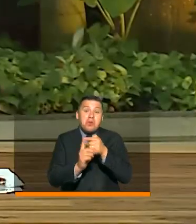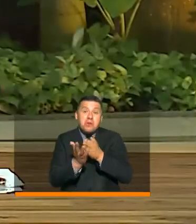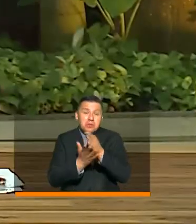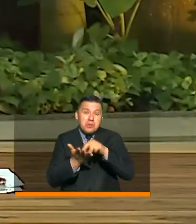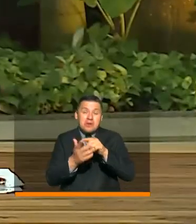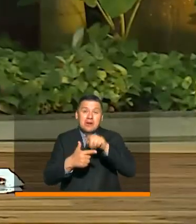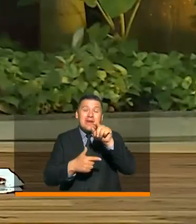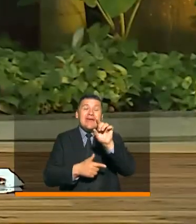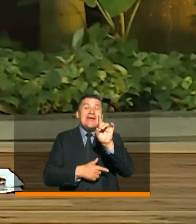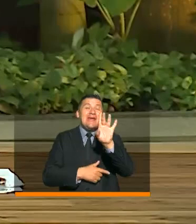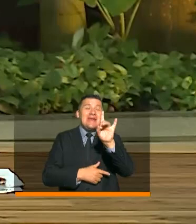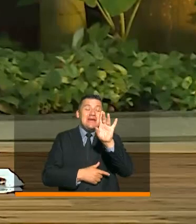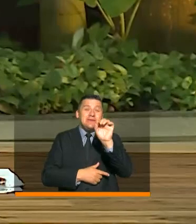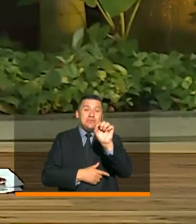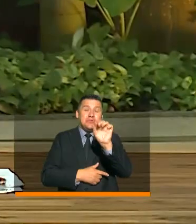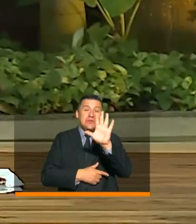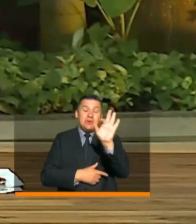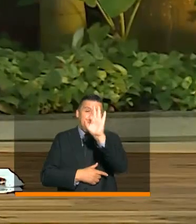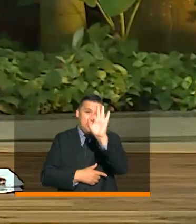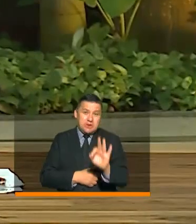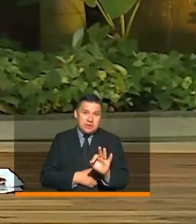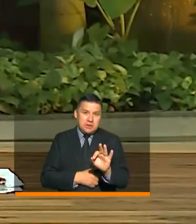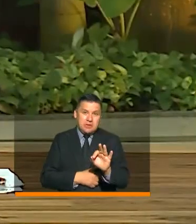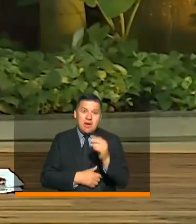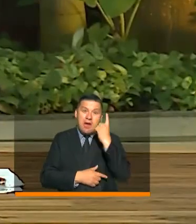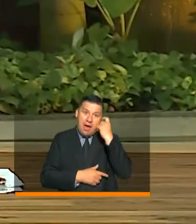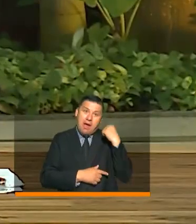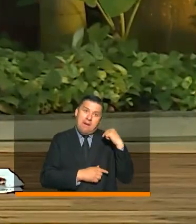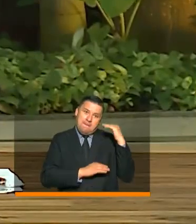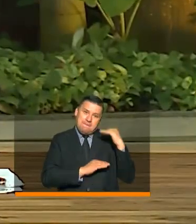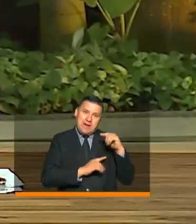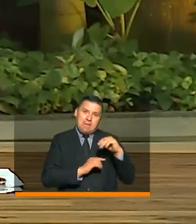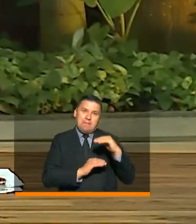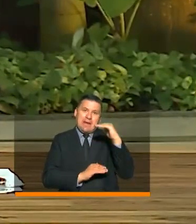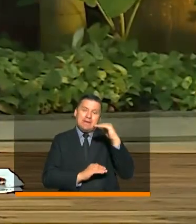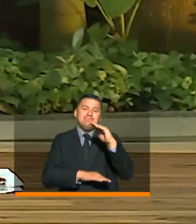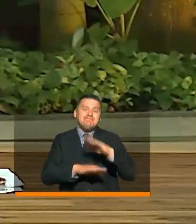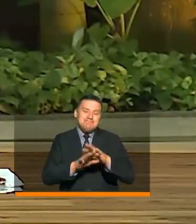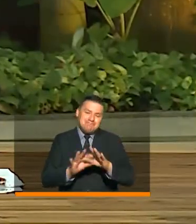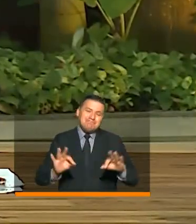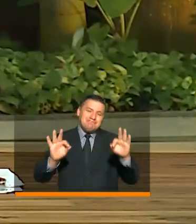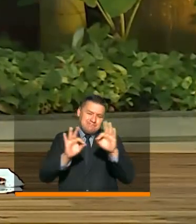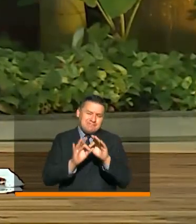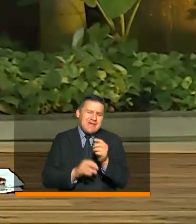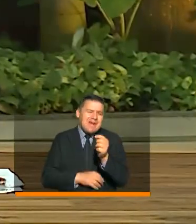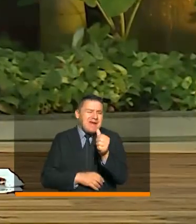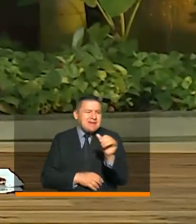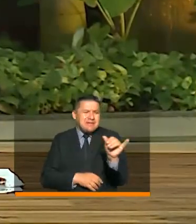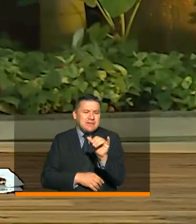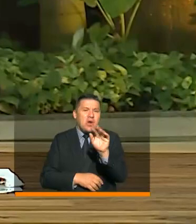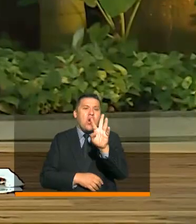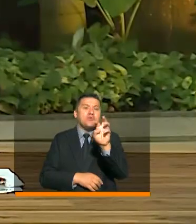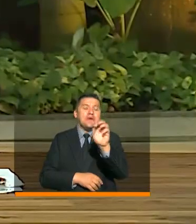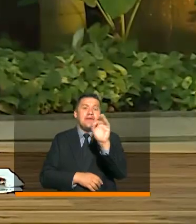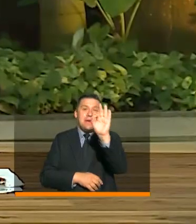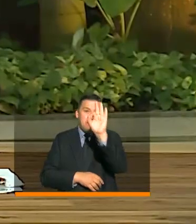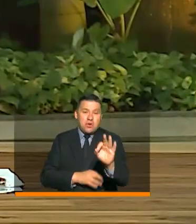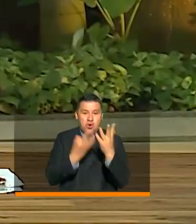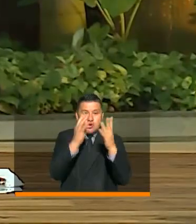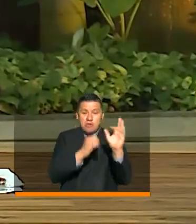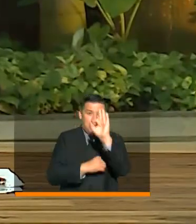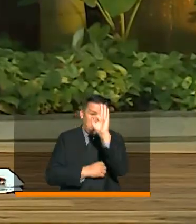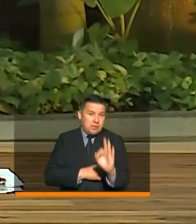del 15.5%, menor a la de ayer, y también quisiera destacar que prácticamente el 80% de los